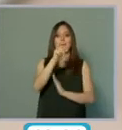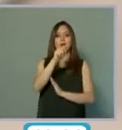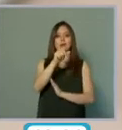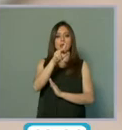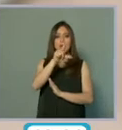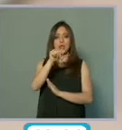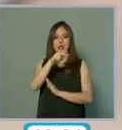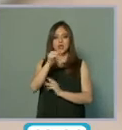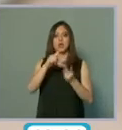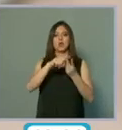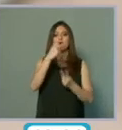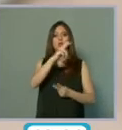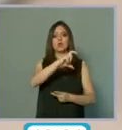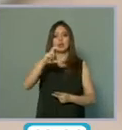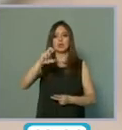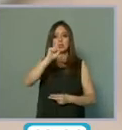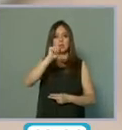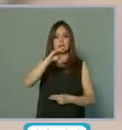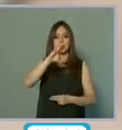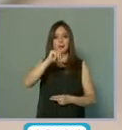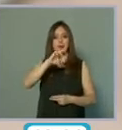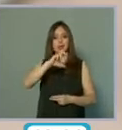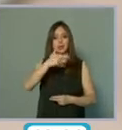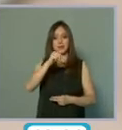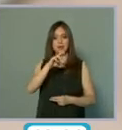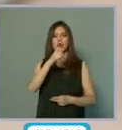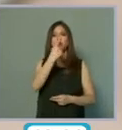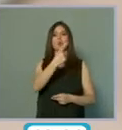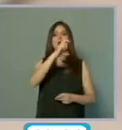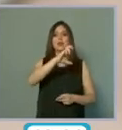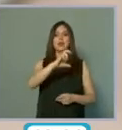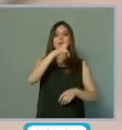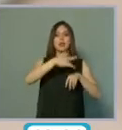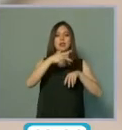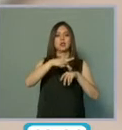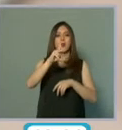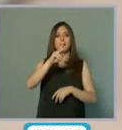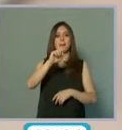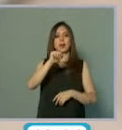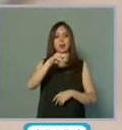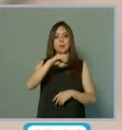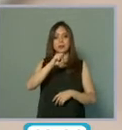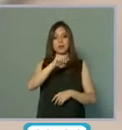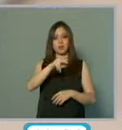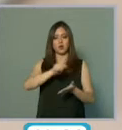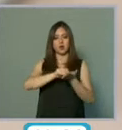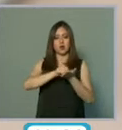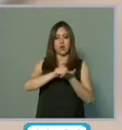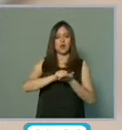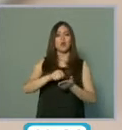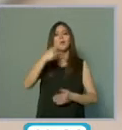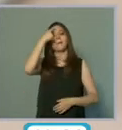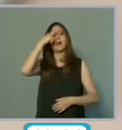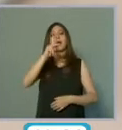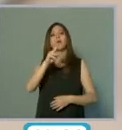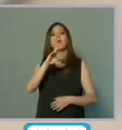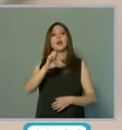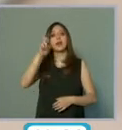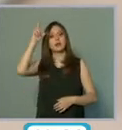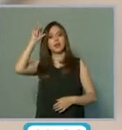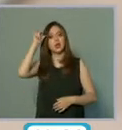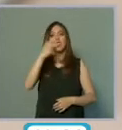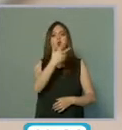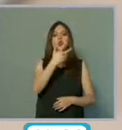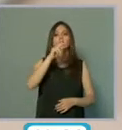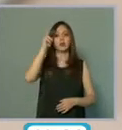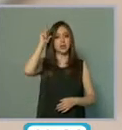para lasaña, 2 tazas de salsa bechamel, una taza de queso parmesano rallado y para el puré de zanahoria,